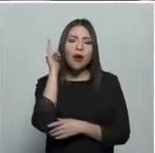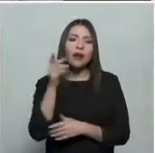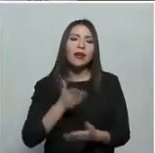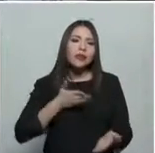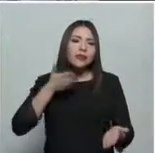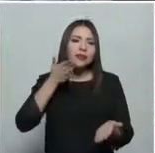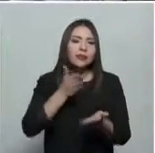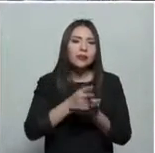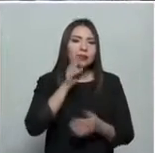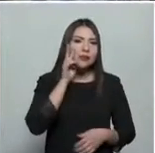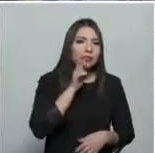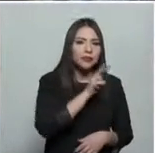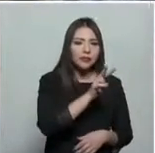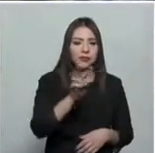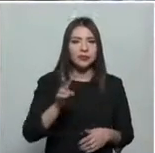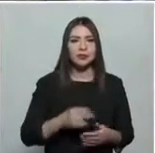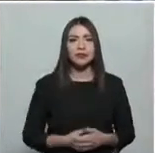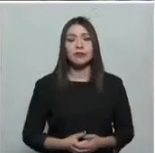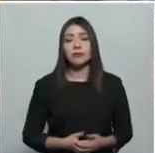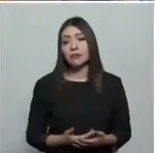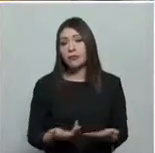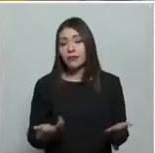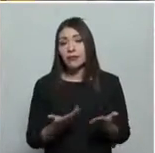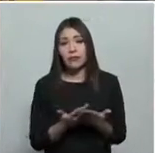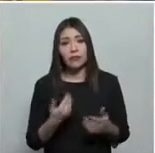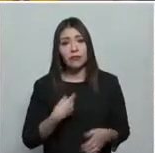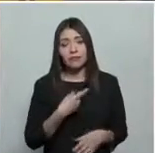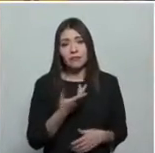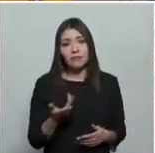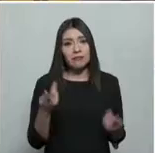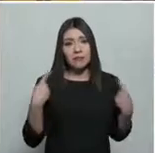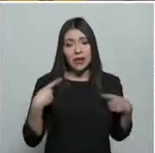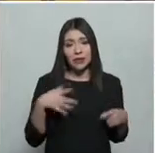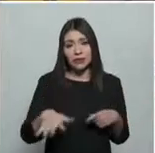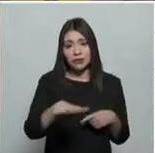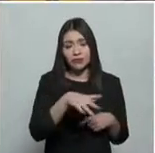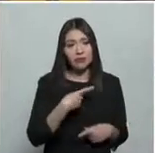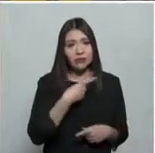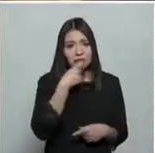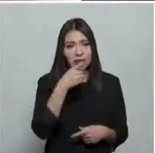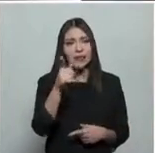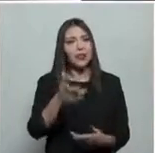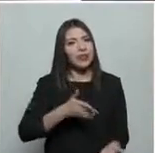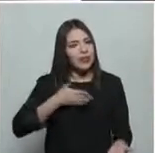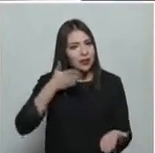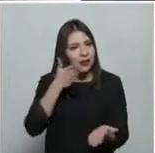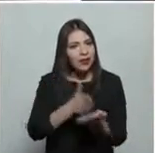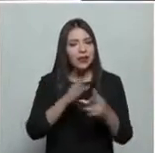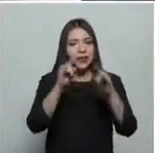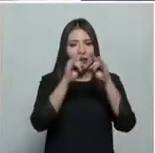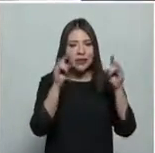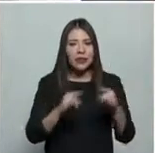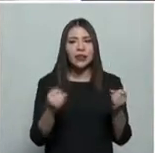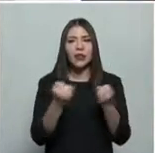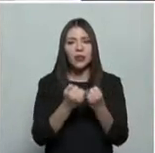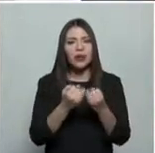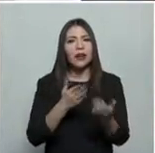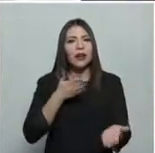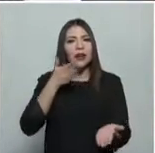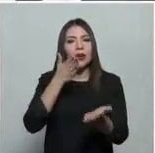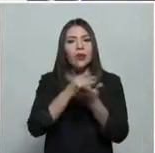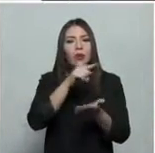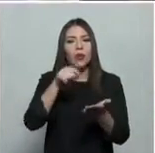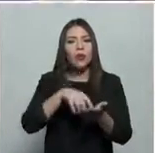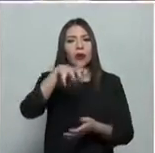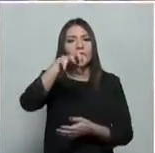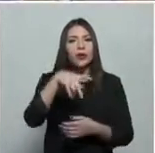y yo le diría al público, vengan a la feria y no dejen de visitar el stand del Estado invitado. Y no puedo dejar